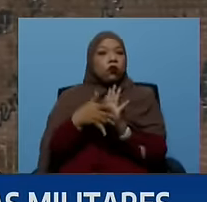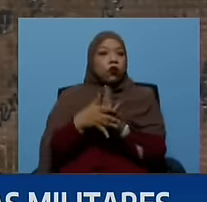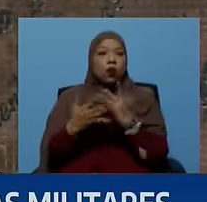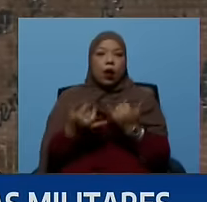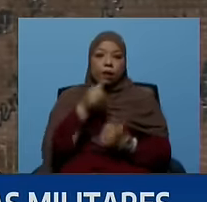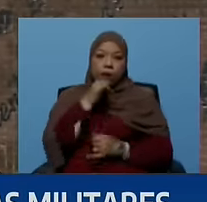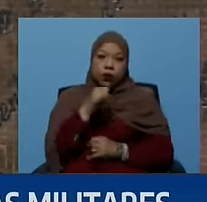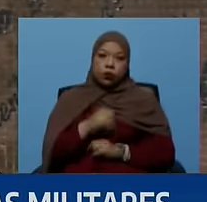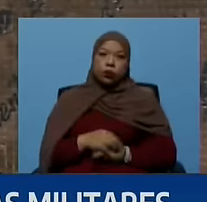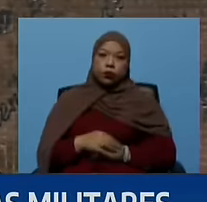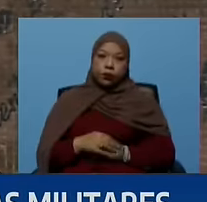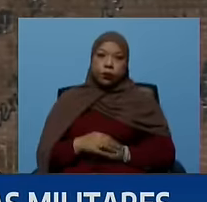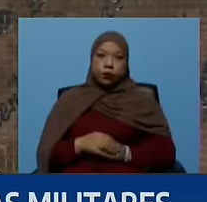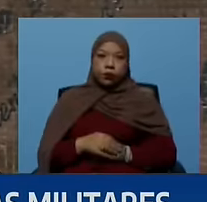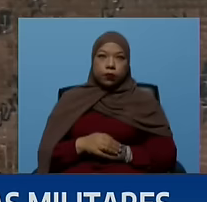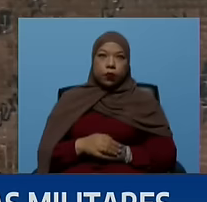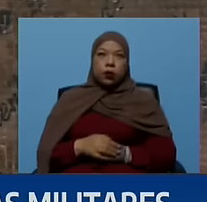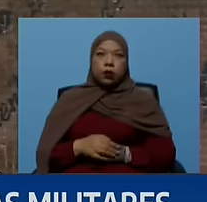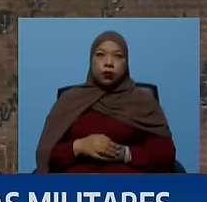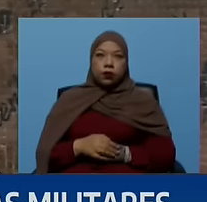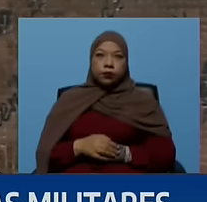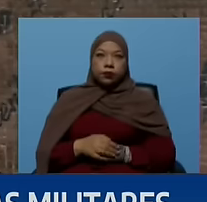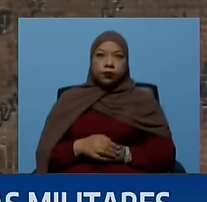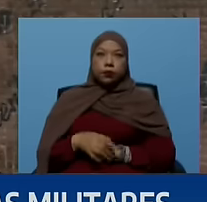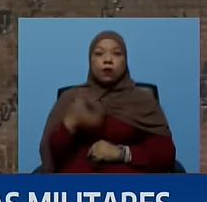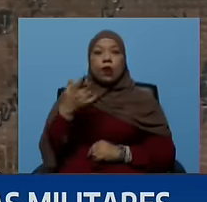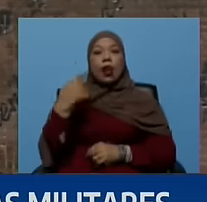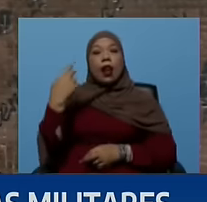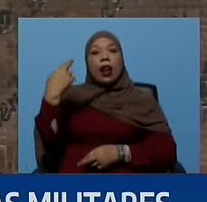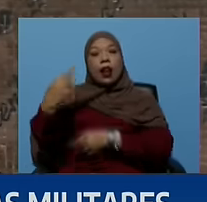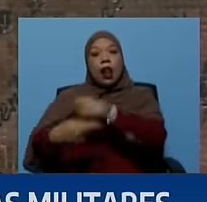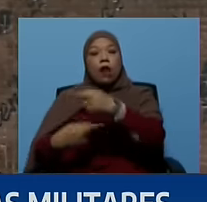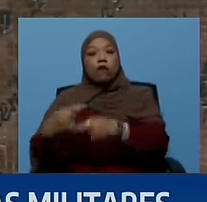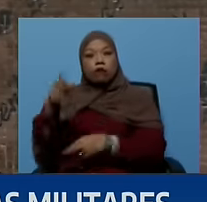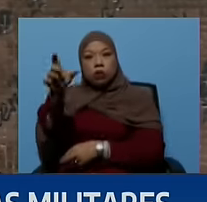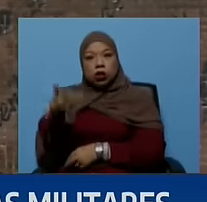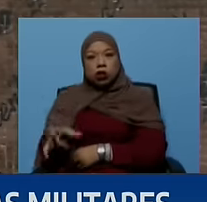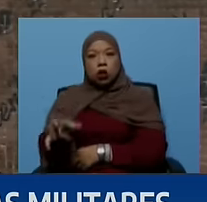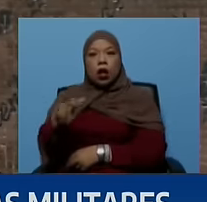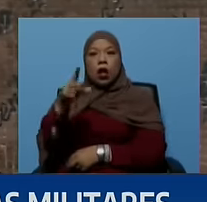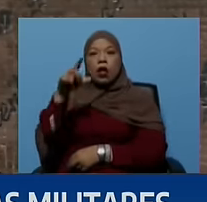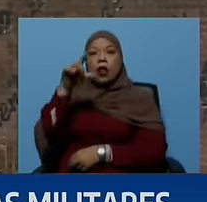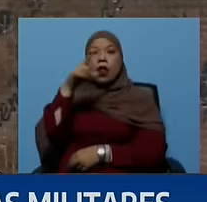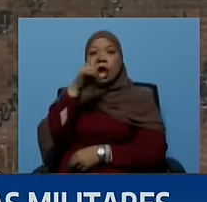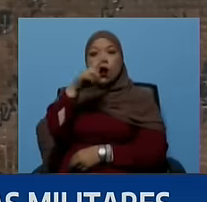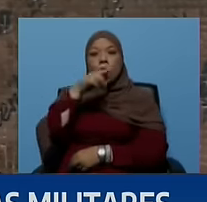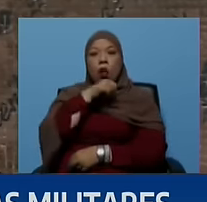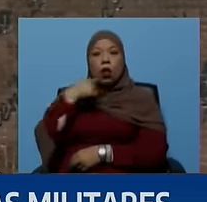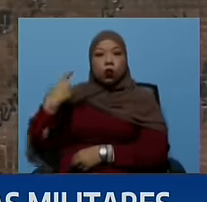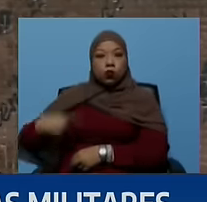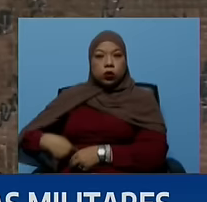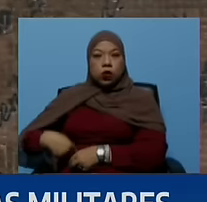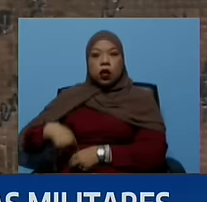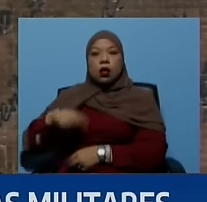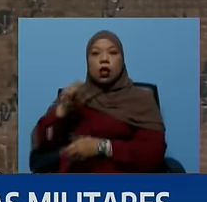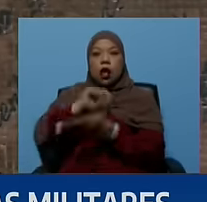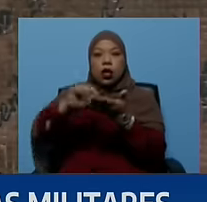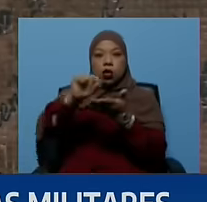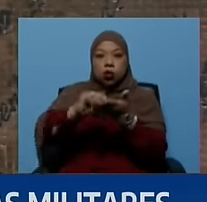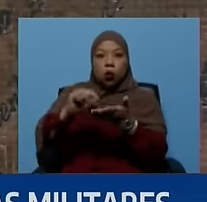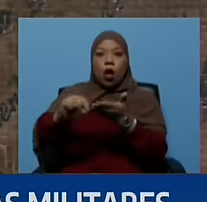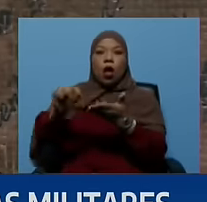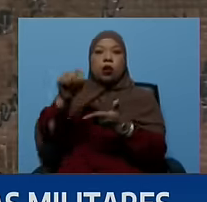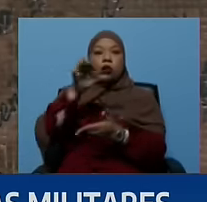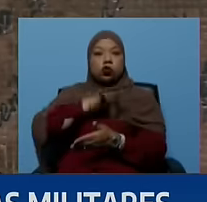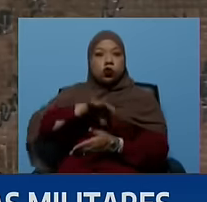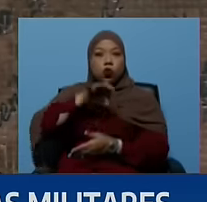ideas porque decía Lenin que las revoluciones Primero era su interpretación se